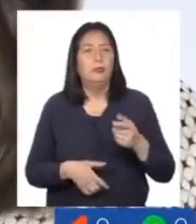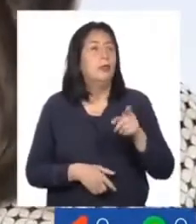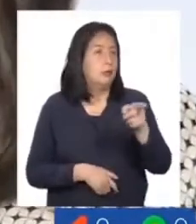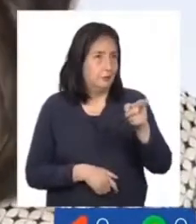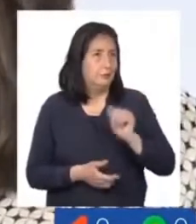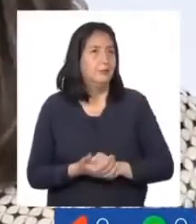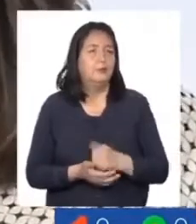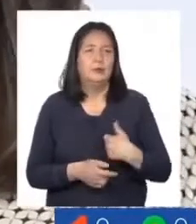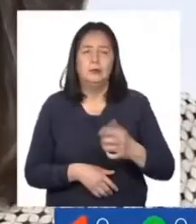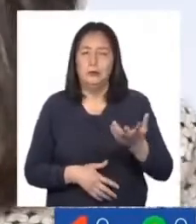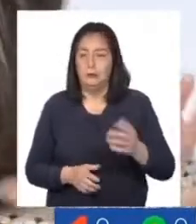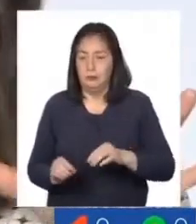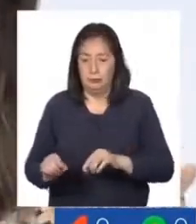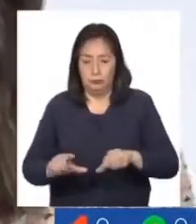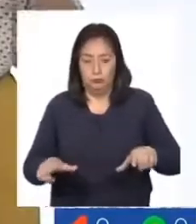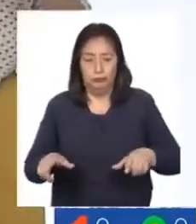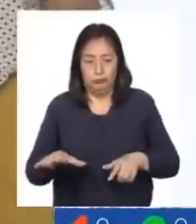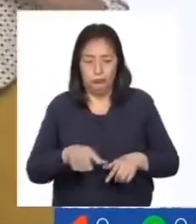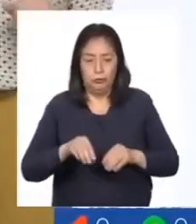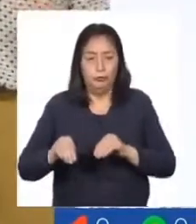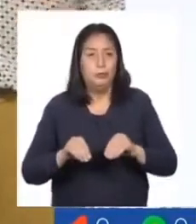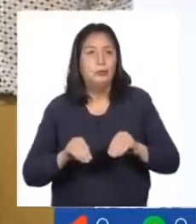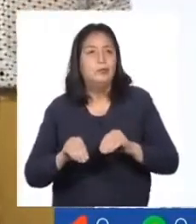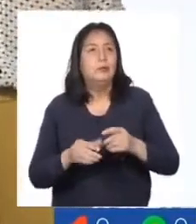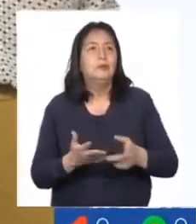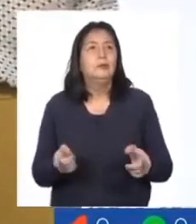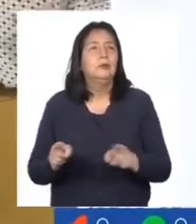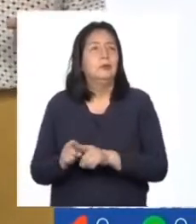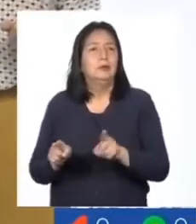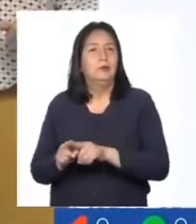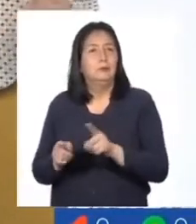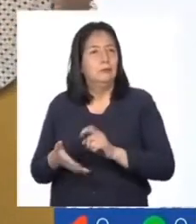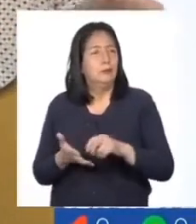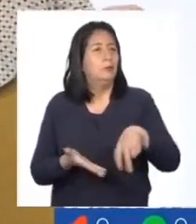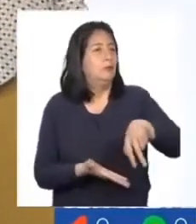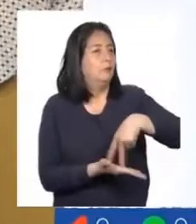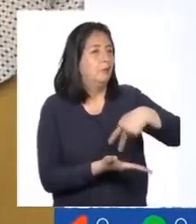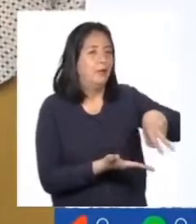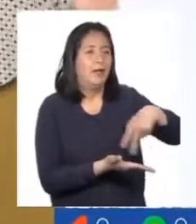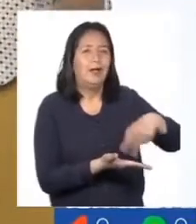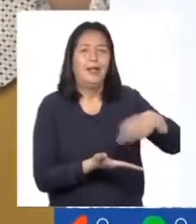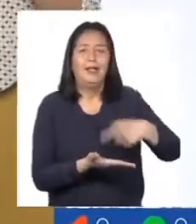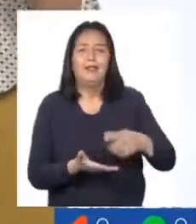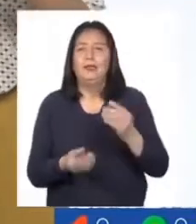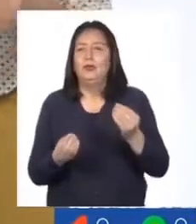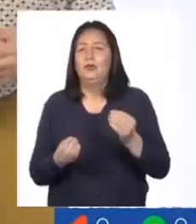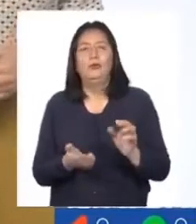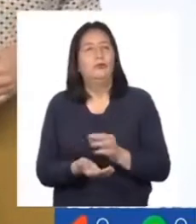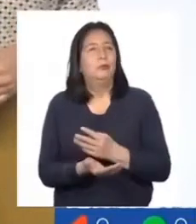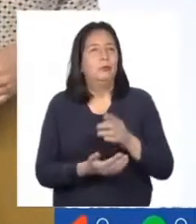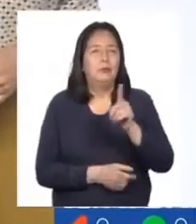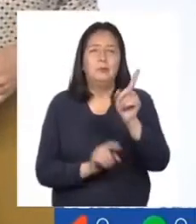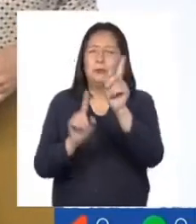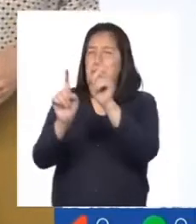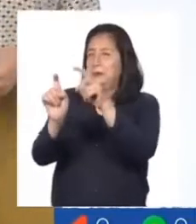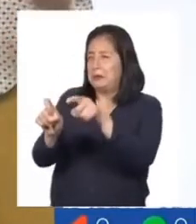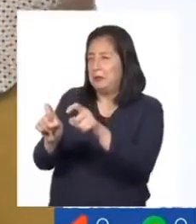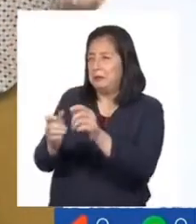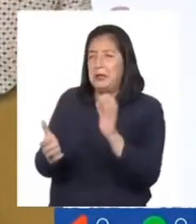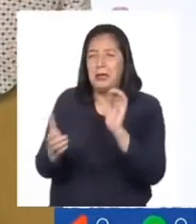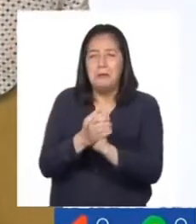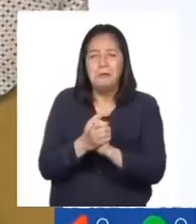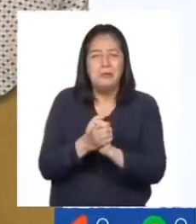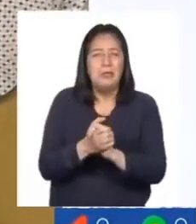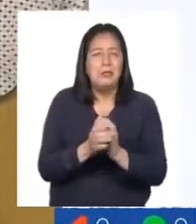Bueno, esta exploración del espacio también ocurre cuando hacemos nuestros pasos de baile en coreografías. ¿Qué tal si le preguntamos a nuestra